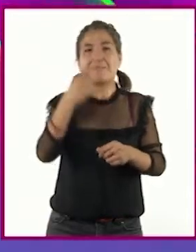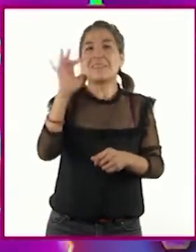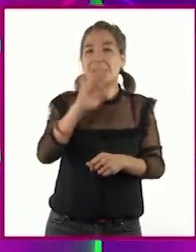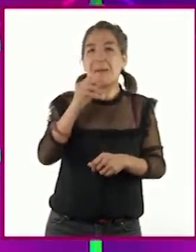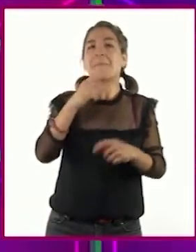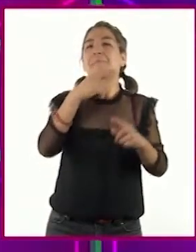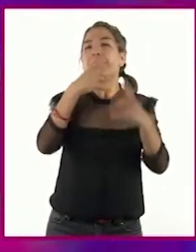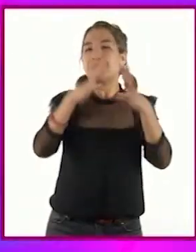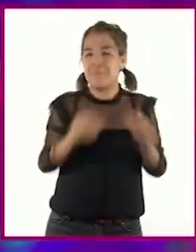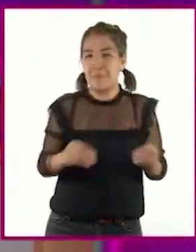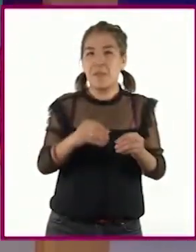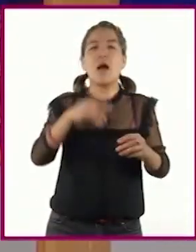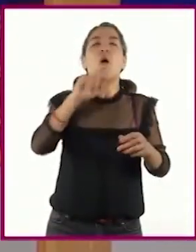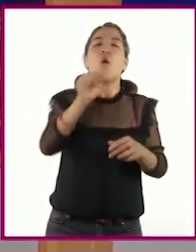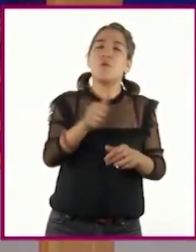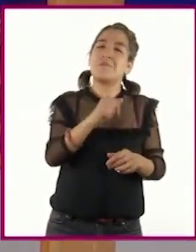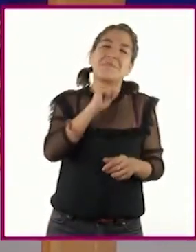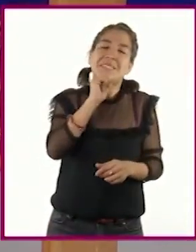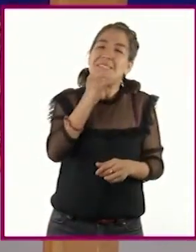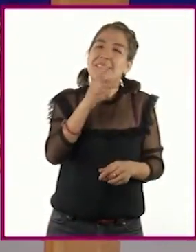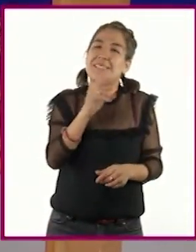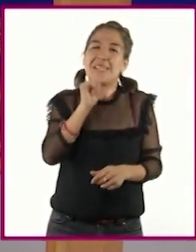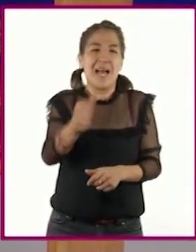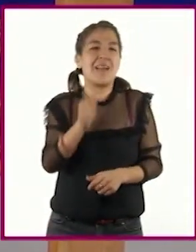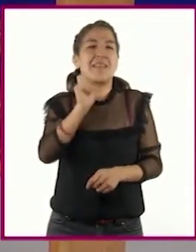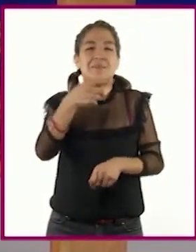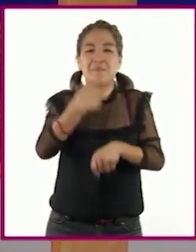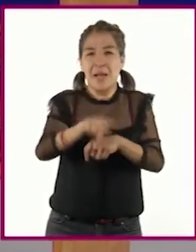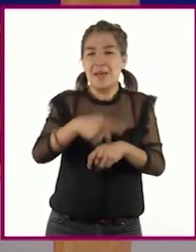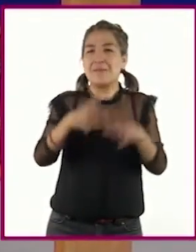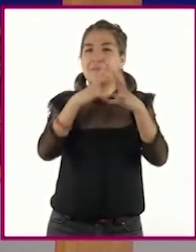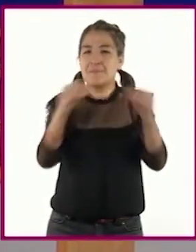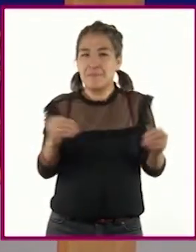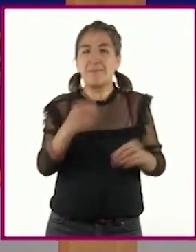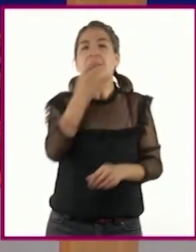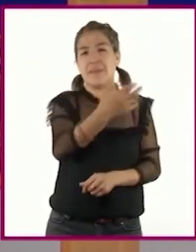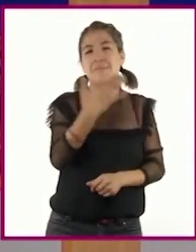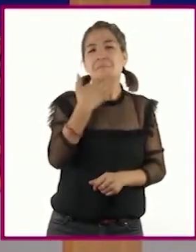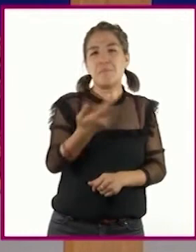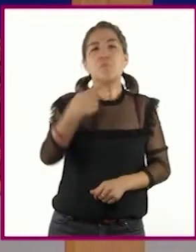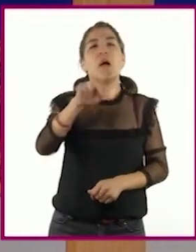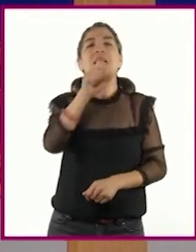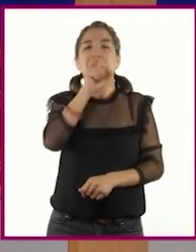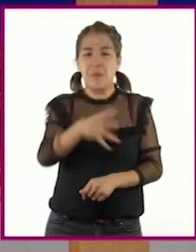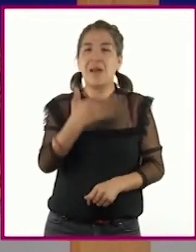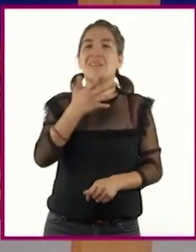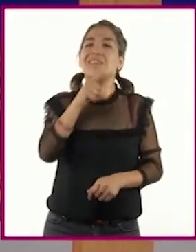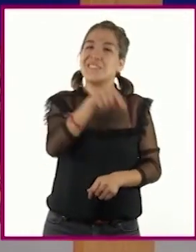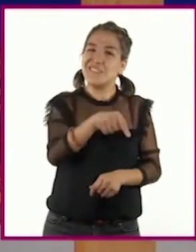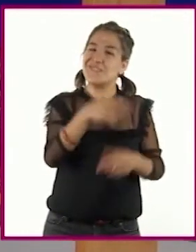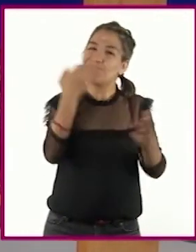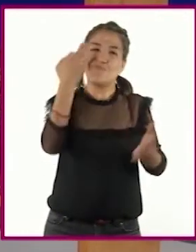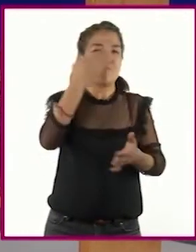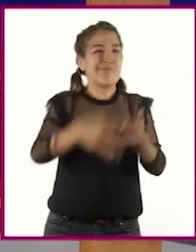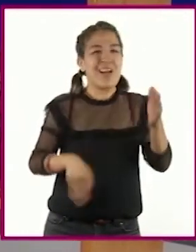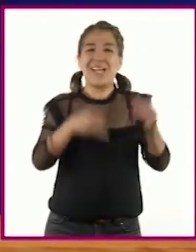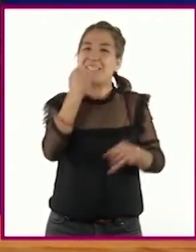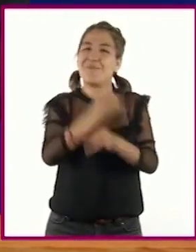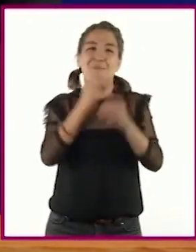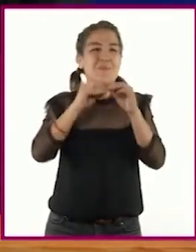desaparición. Muy bien, pero esta información también está salida un poco de